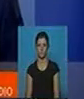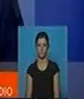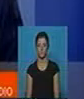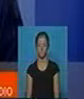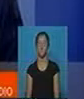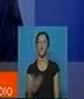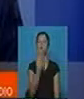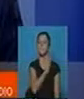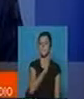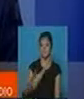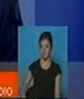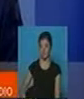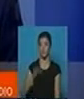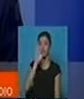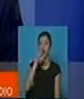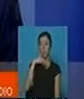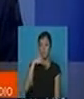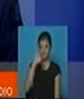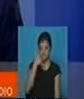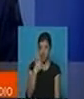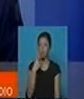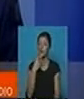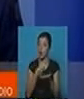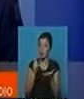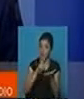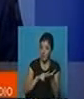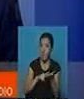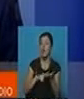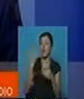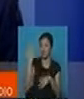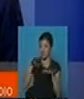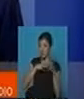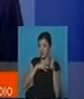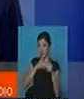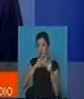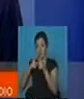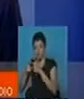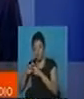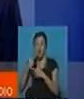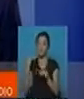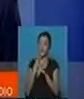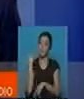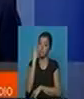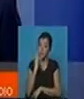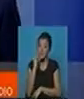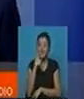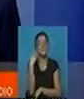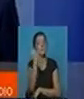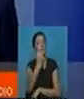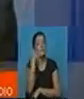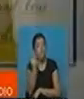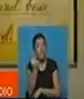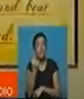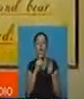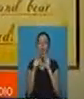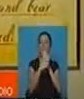El presidente, por su parte, volvió a insistir, como ha hecho después de cada uno de los recientes tiroteos, con la necesidad de instaurar algún tipo